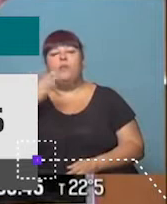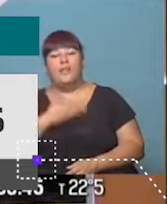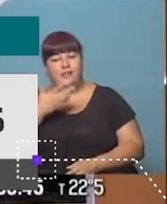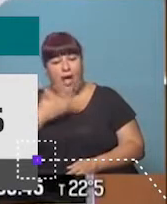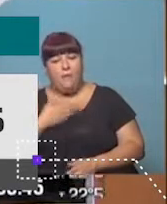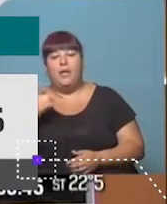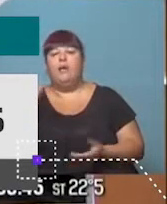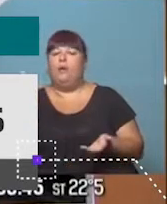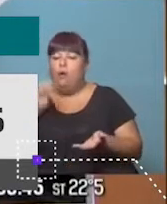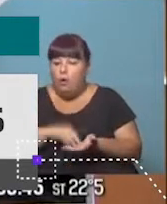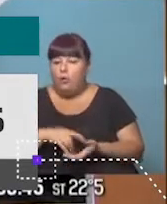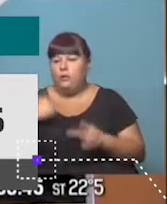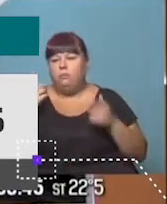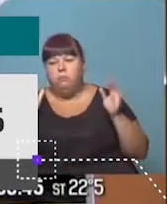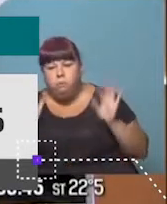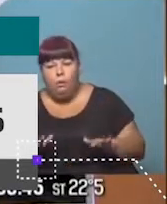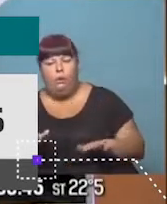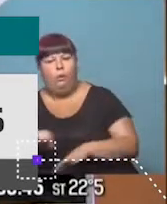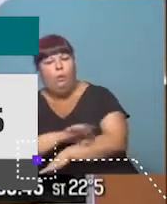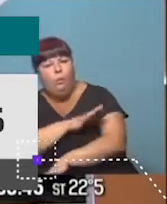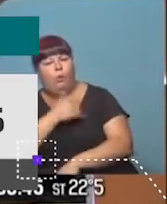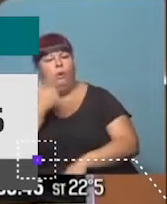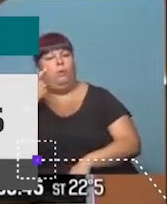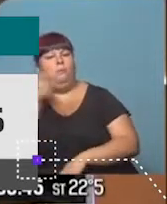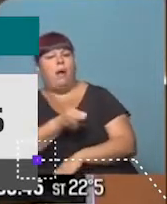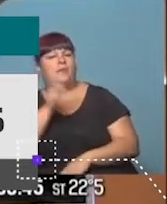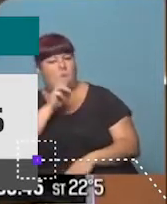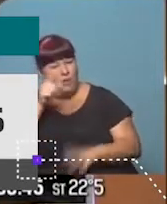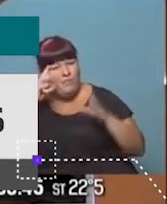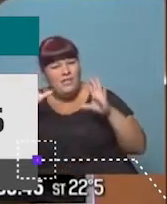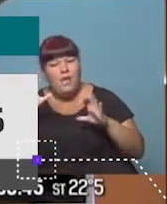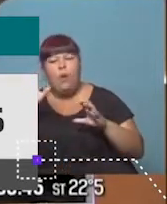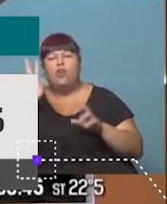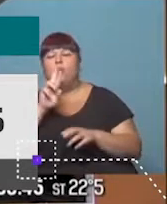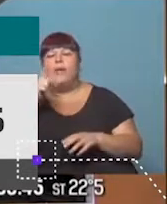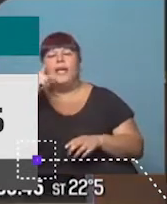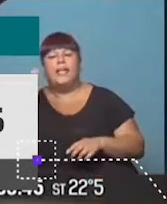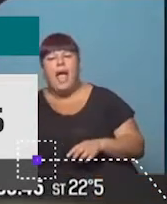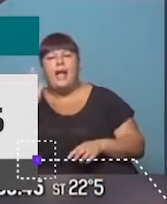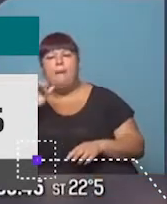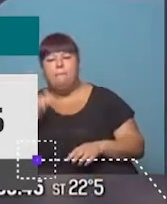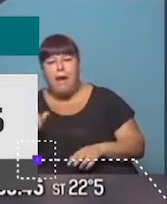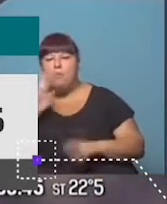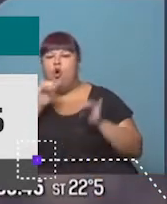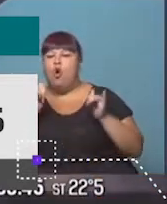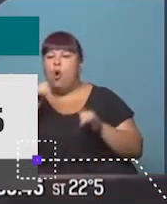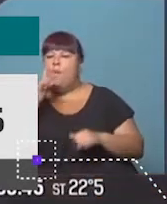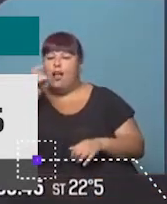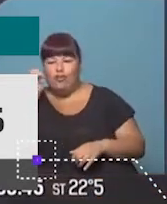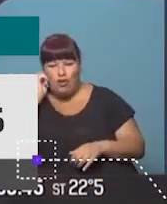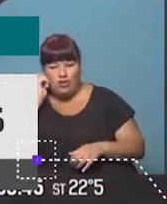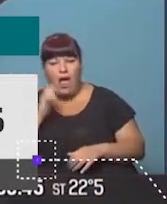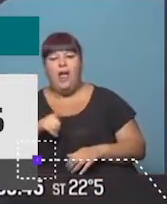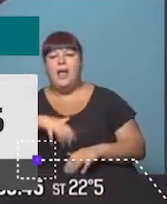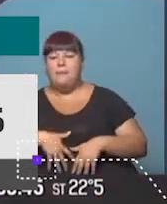Fe, una vez más conmocionada por un femicidio. Ustedes recordarán el caso de Chiara Páez, esta joven de tan solo 14